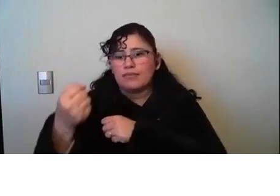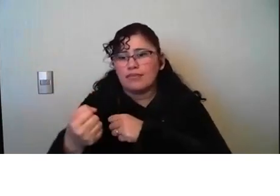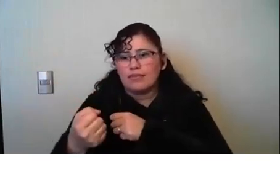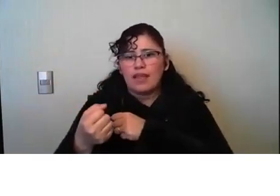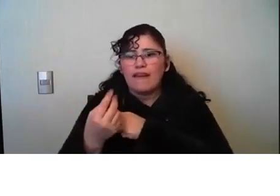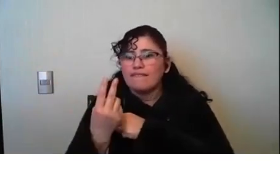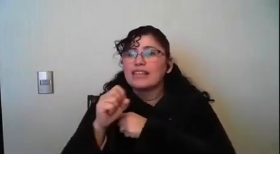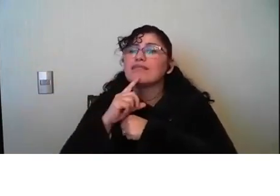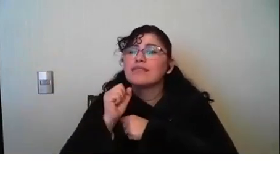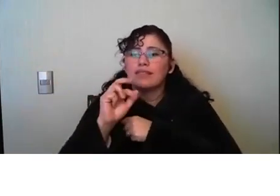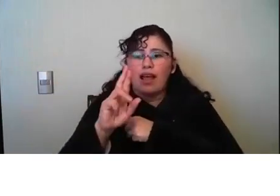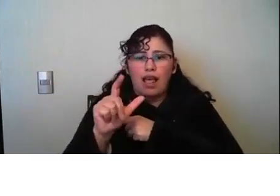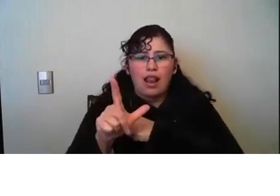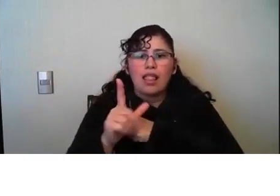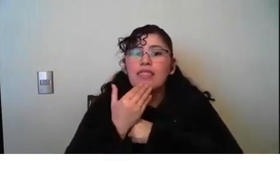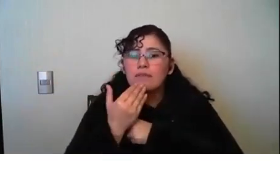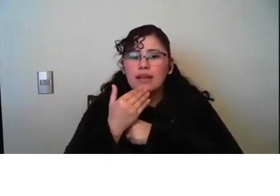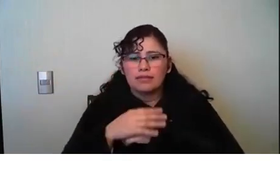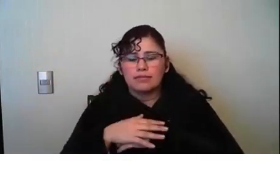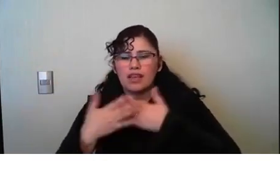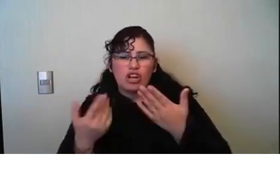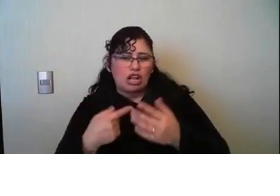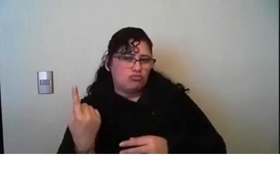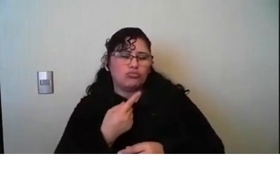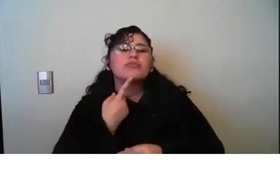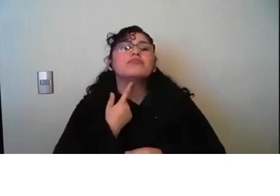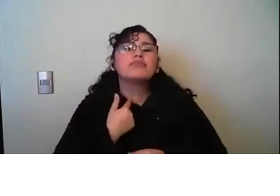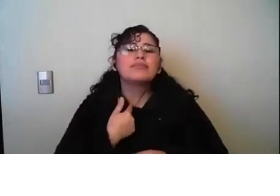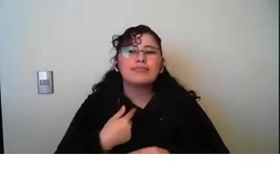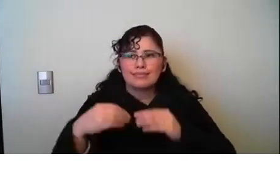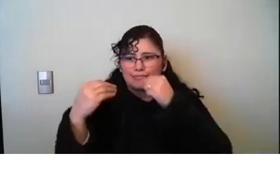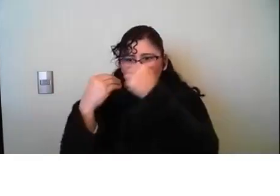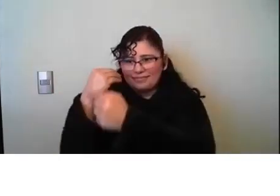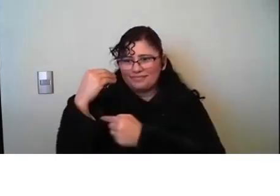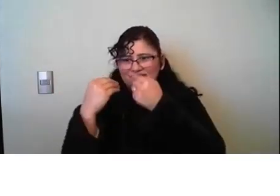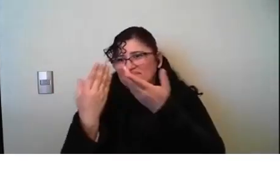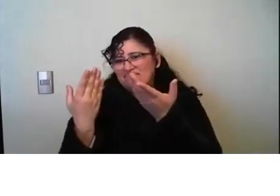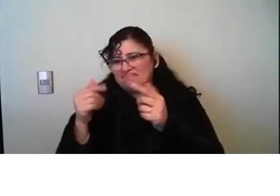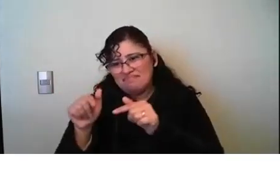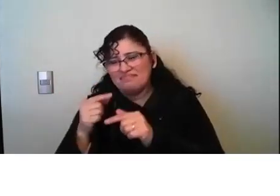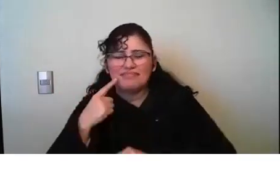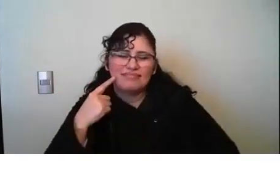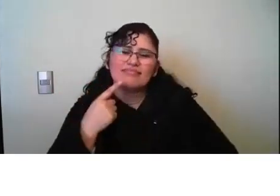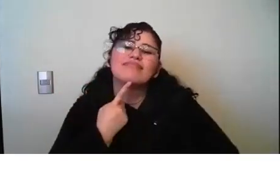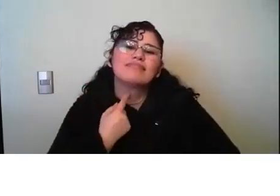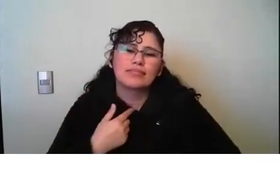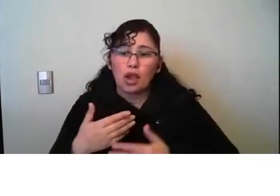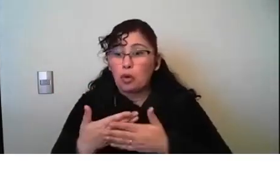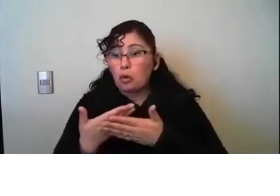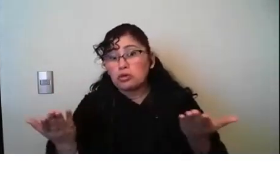ventrales, ¿ya? Y a nosotros nos interesa el cerebelo. Por tanto, si tienen acceso a esta